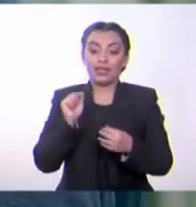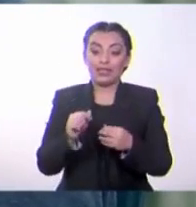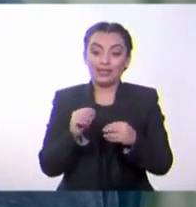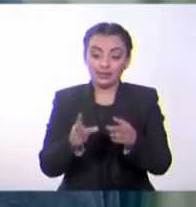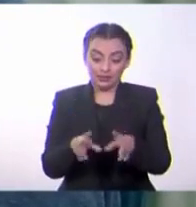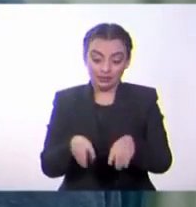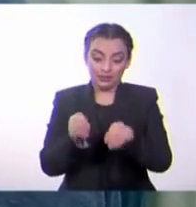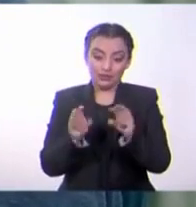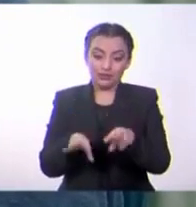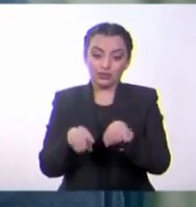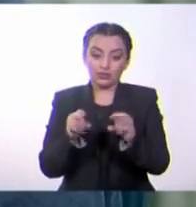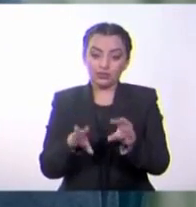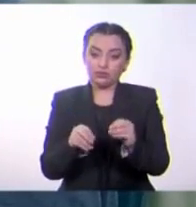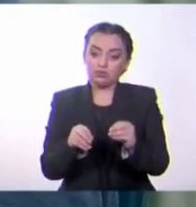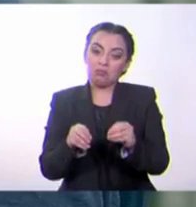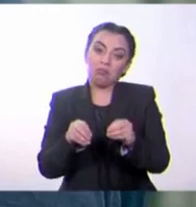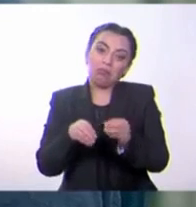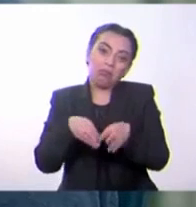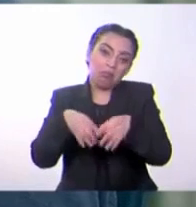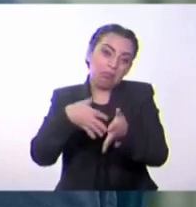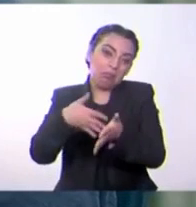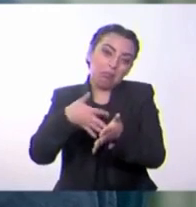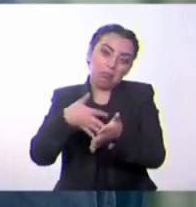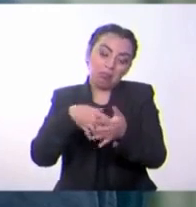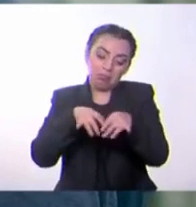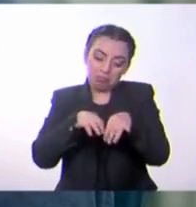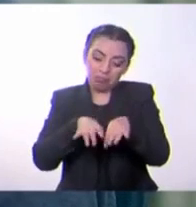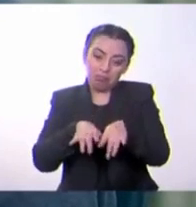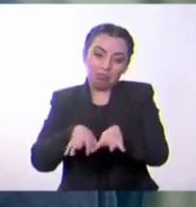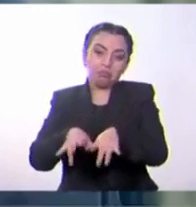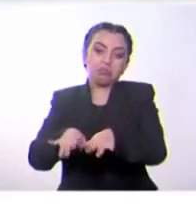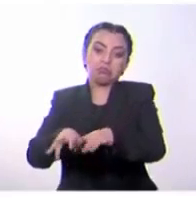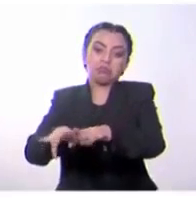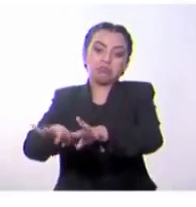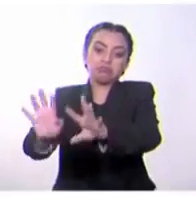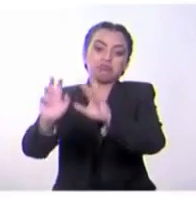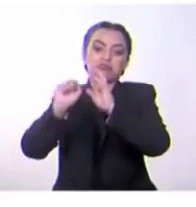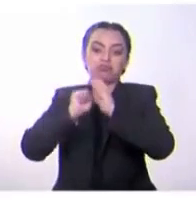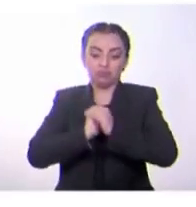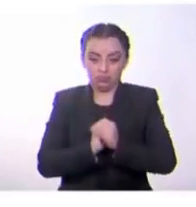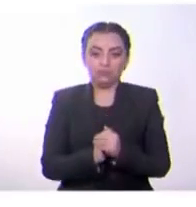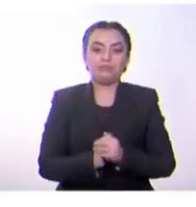es vulnerable y puede ser arrastrado muy fácilmente.